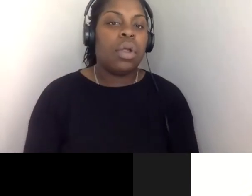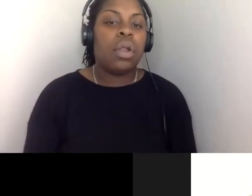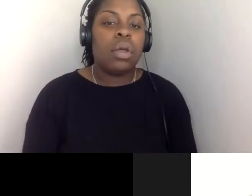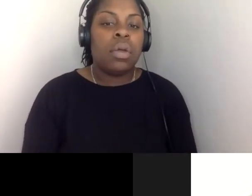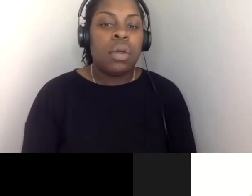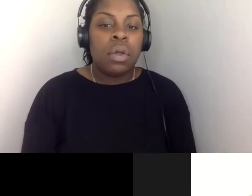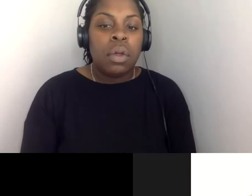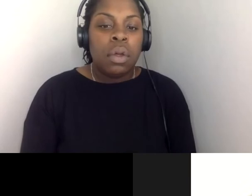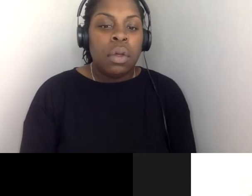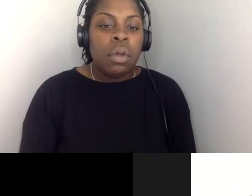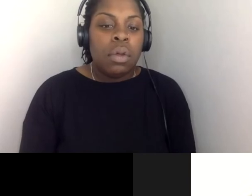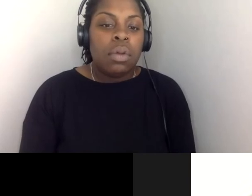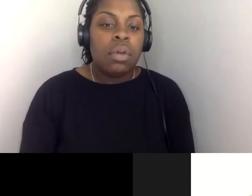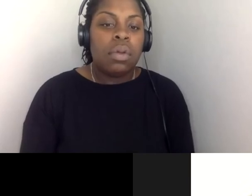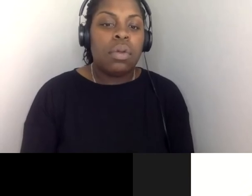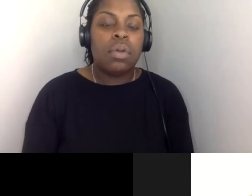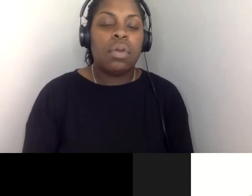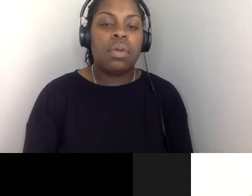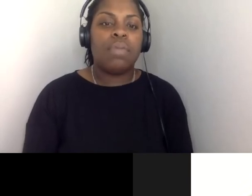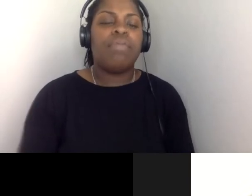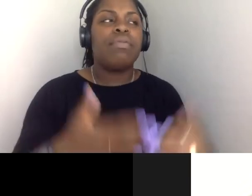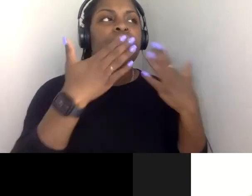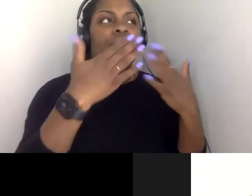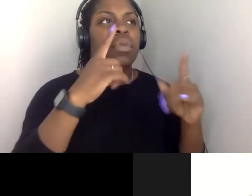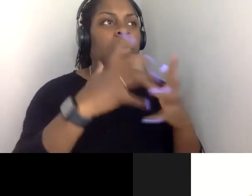muy necesario.